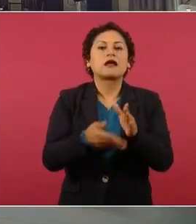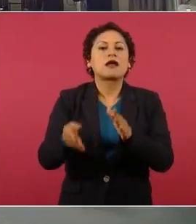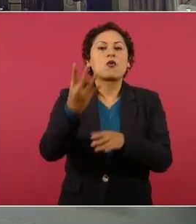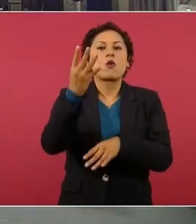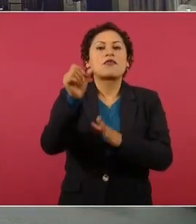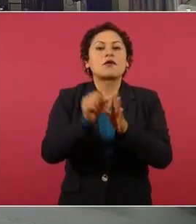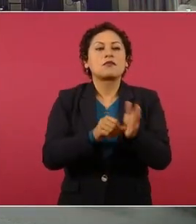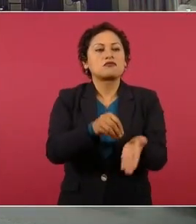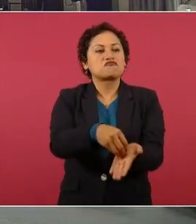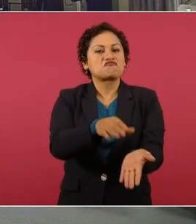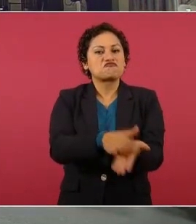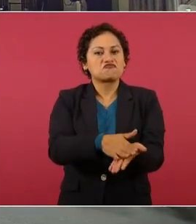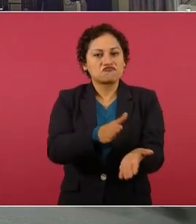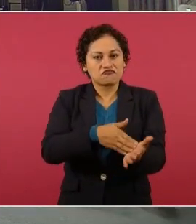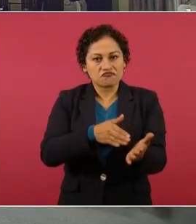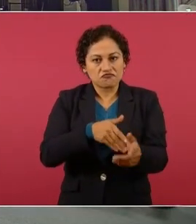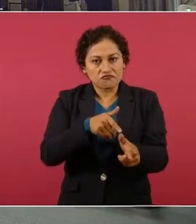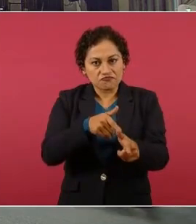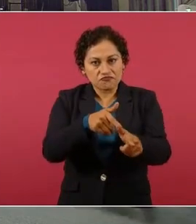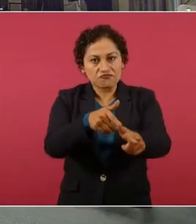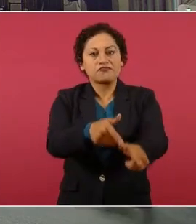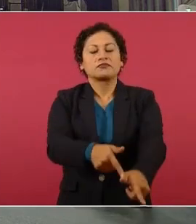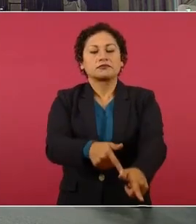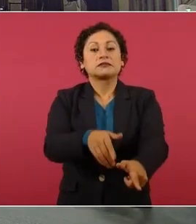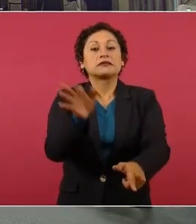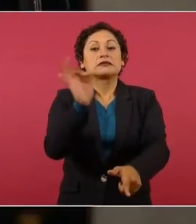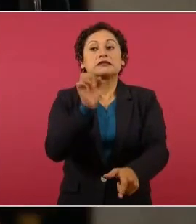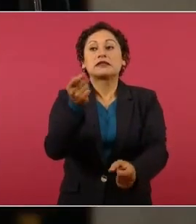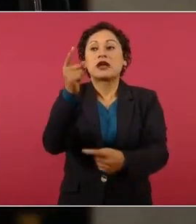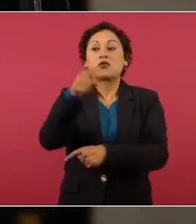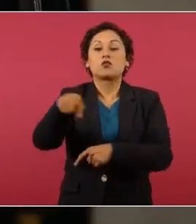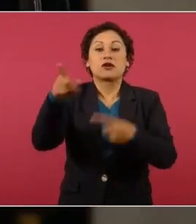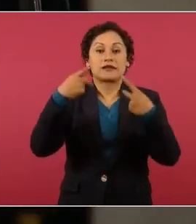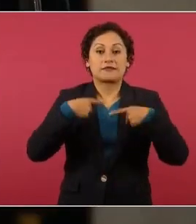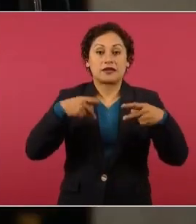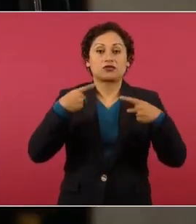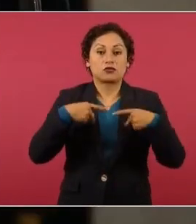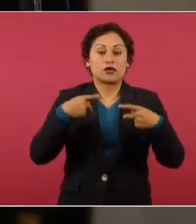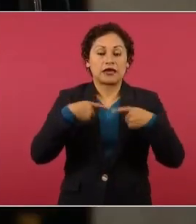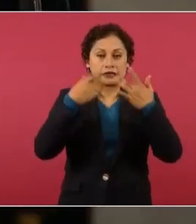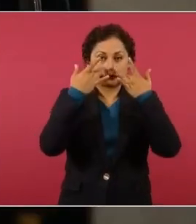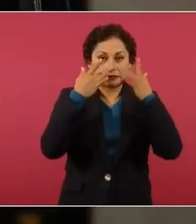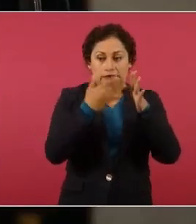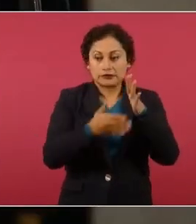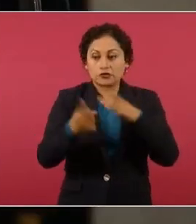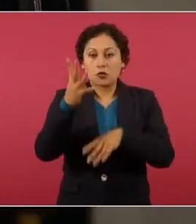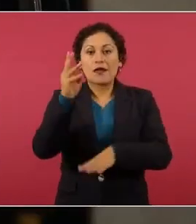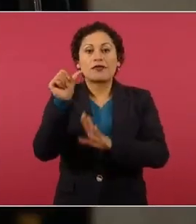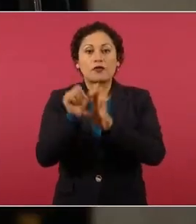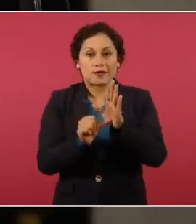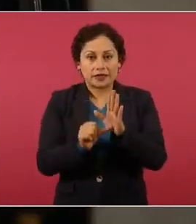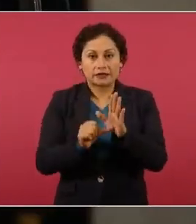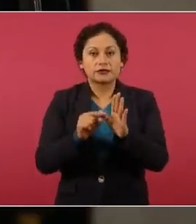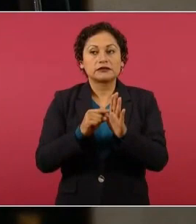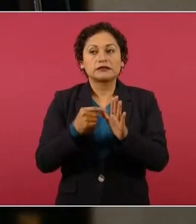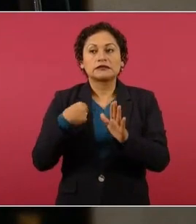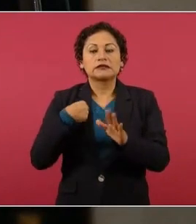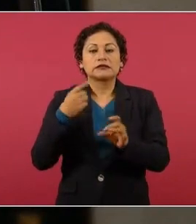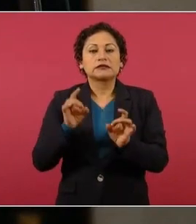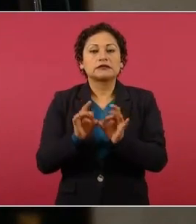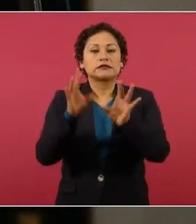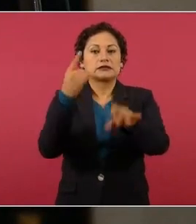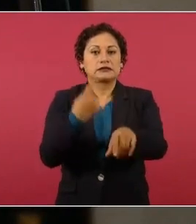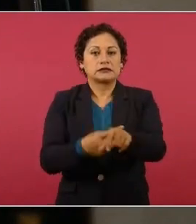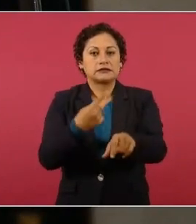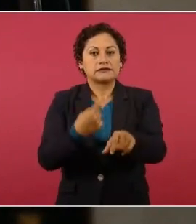este intervalo, señor presidente, llegan a enfermar, llegan a algún instituto o algún centro de salud y no les pueden dar la atención por temas